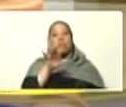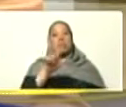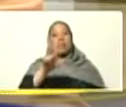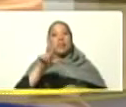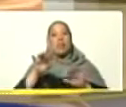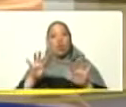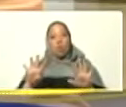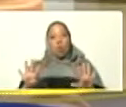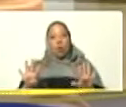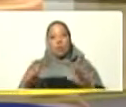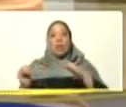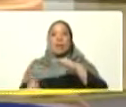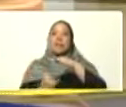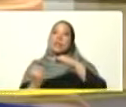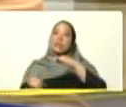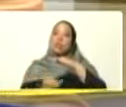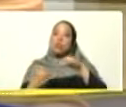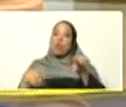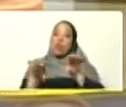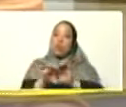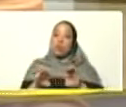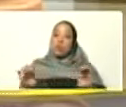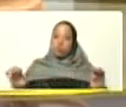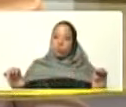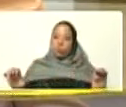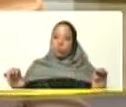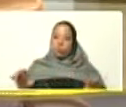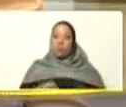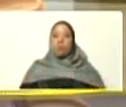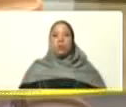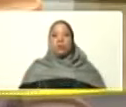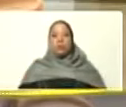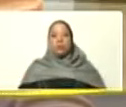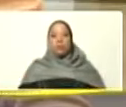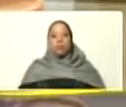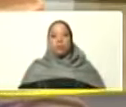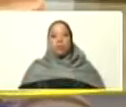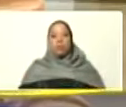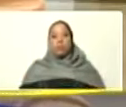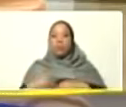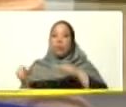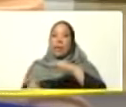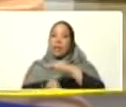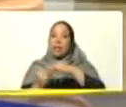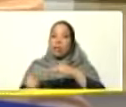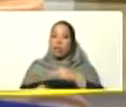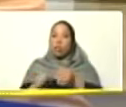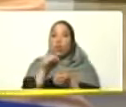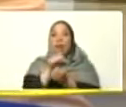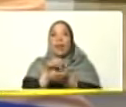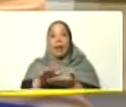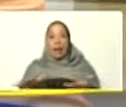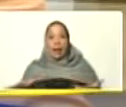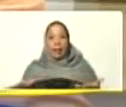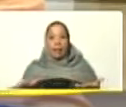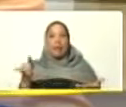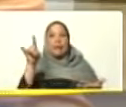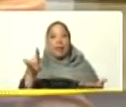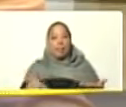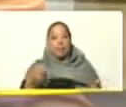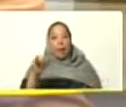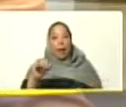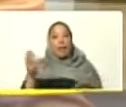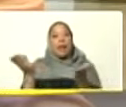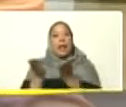26.464 instituciones educativas, entre instituciones públicas y privadas.